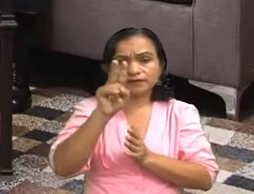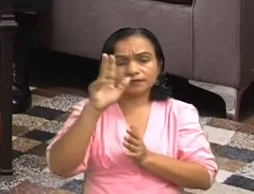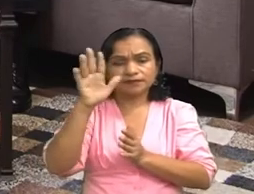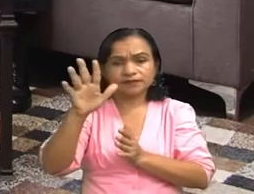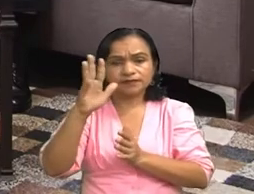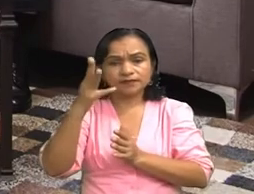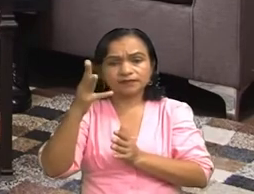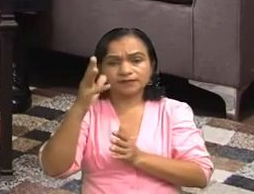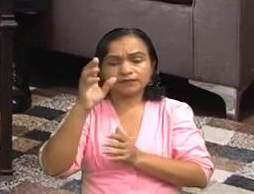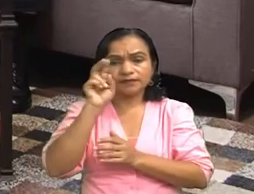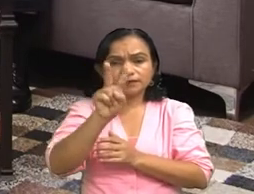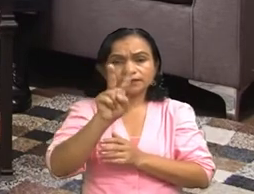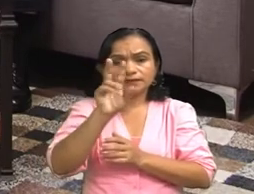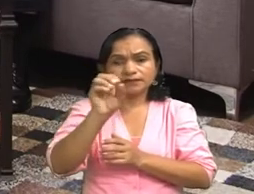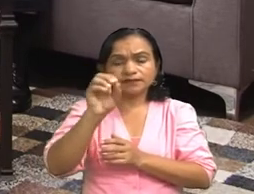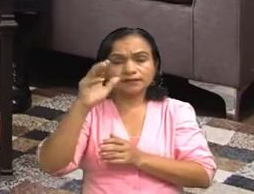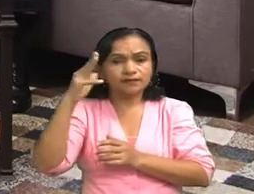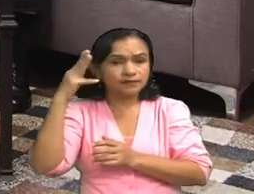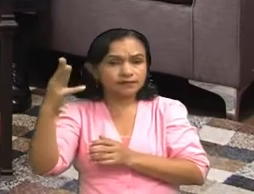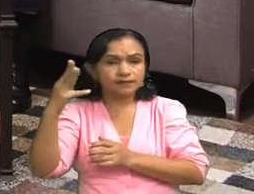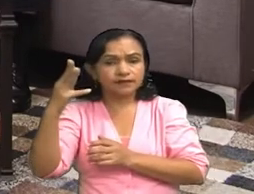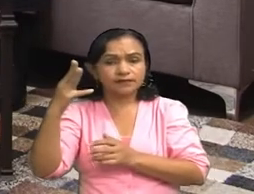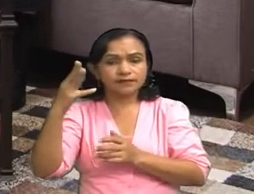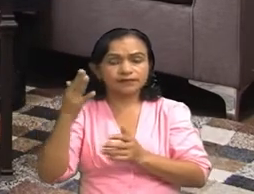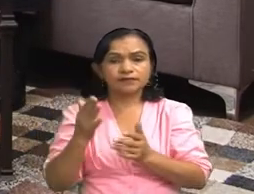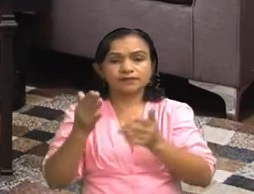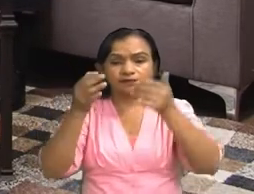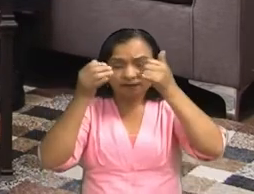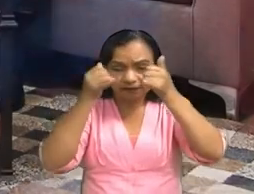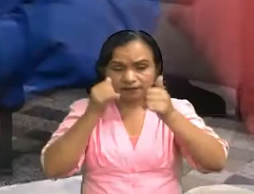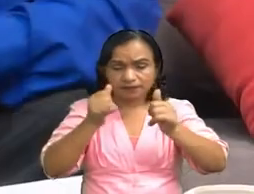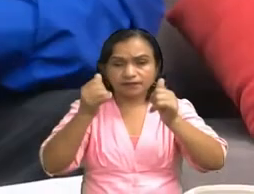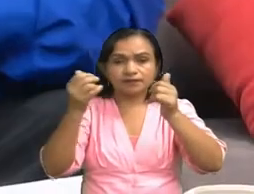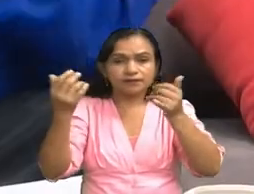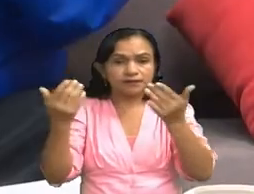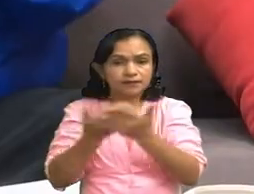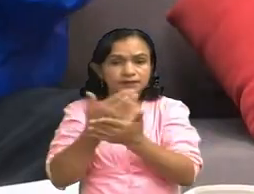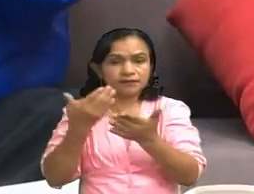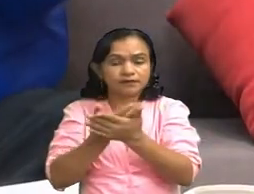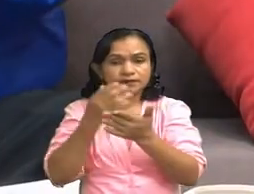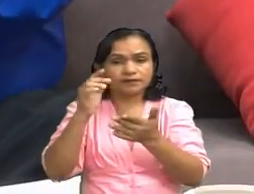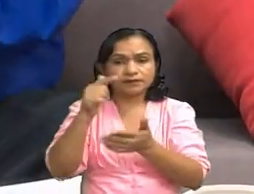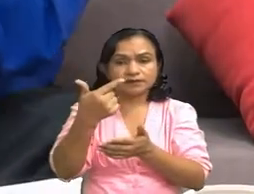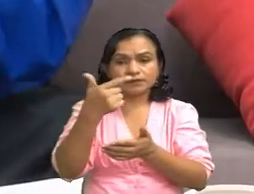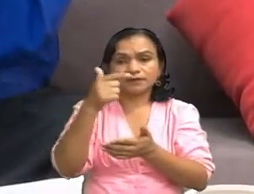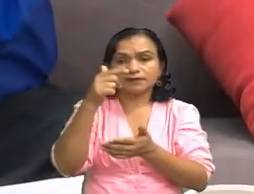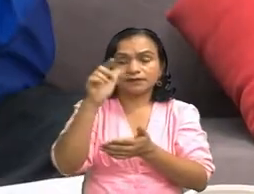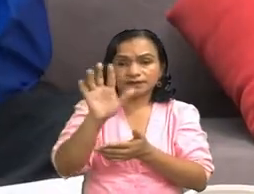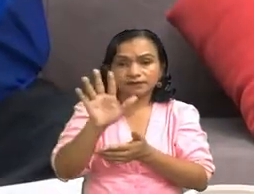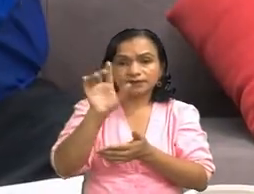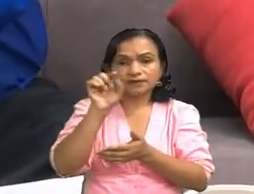4.925.209 bovinos trazados. O sea que tenemos el